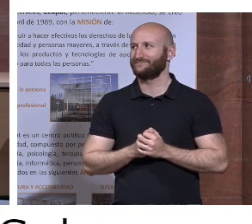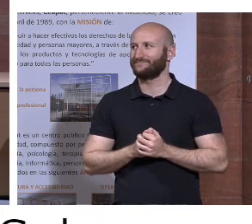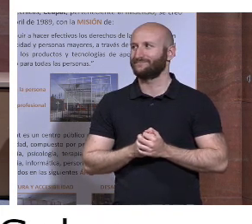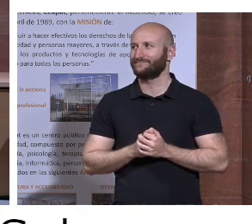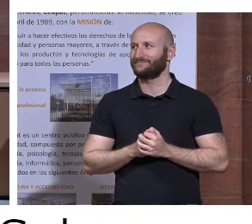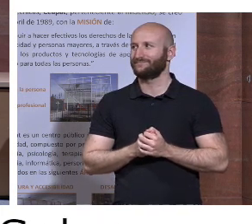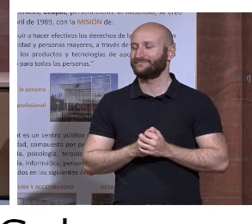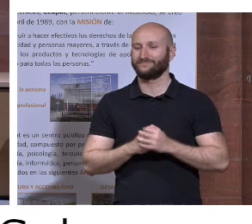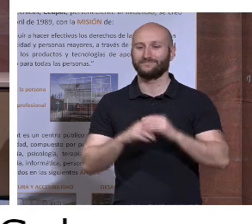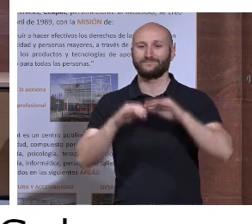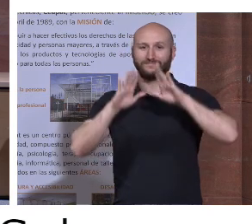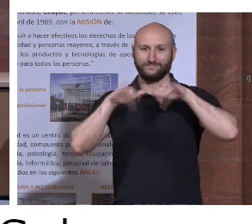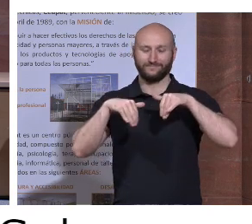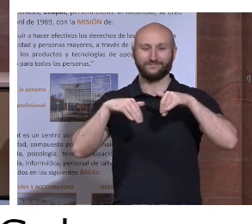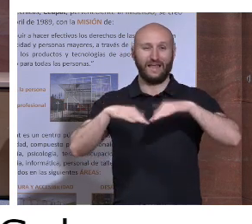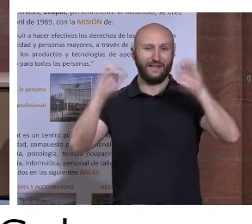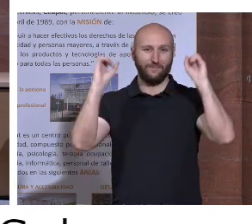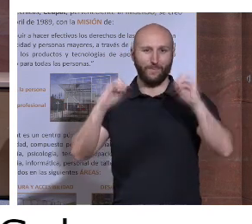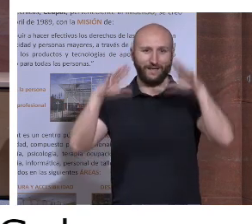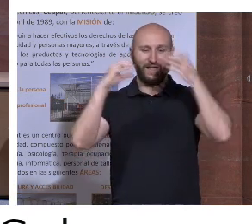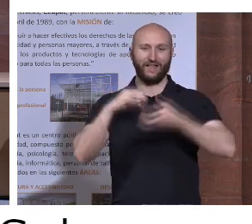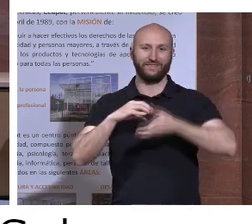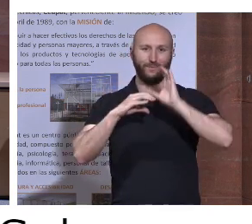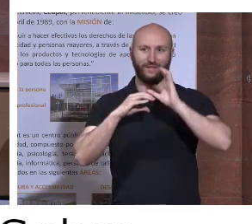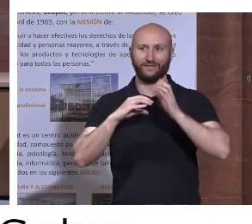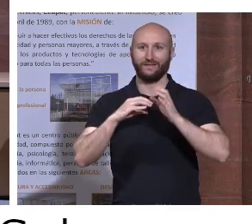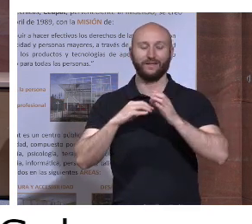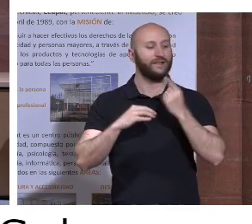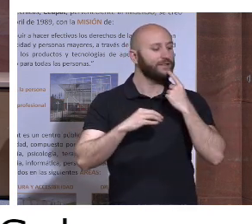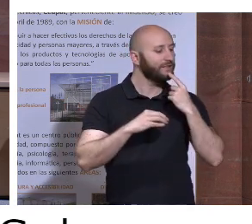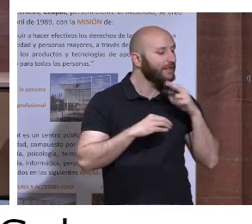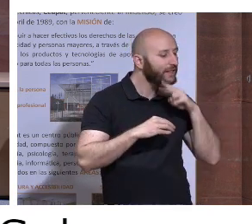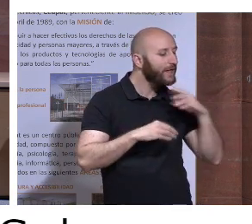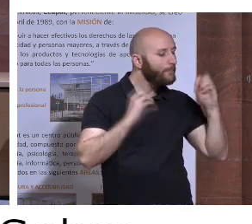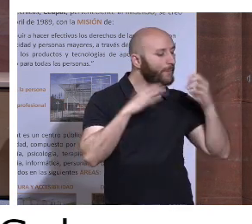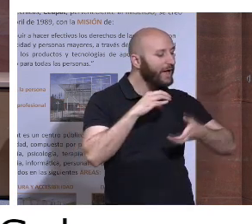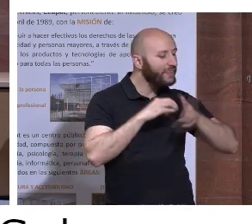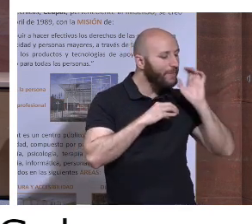Y vas a decir la magia del CEAPAT. A ver. La magia del CEAPAT.